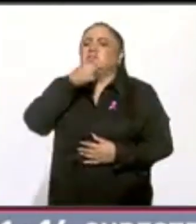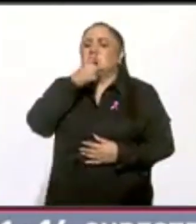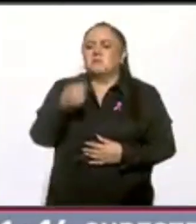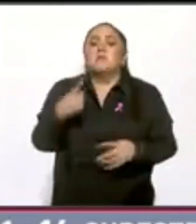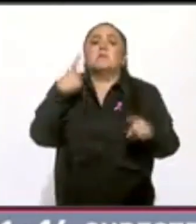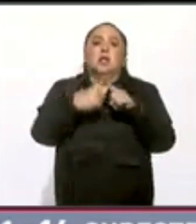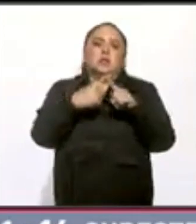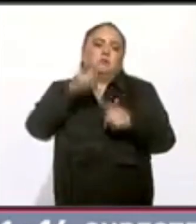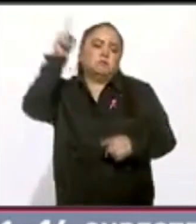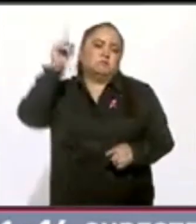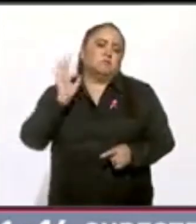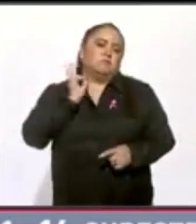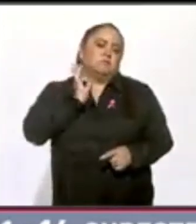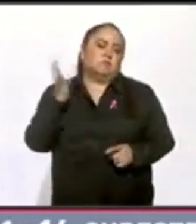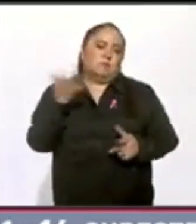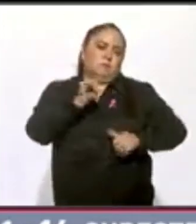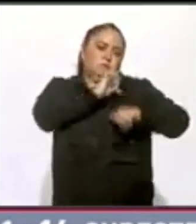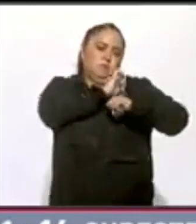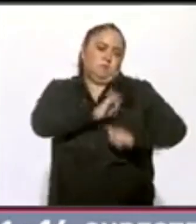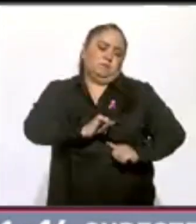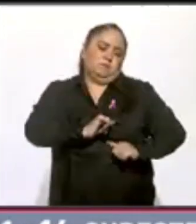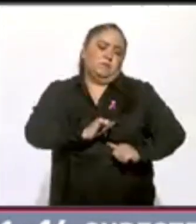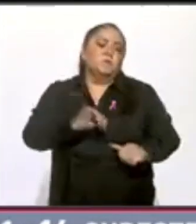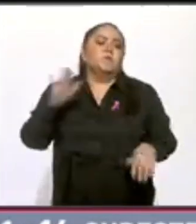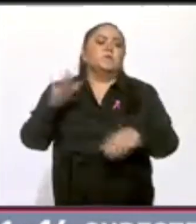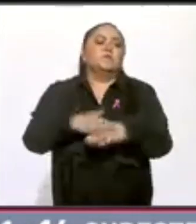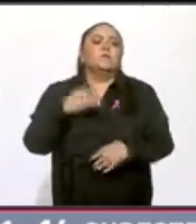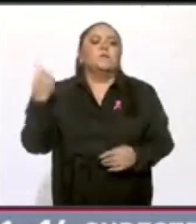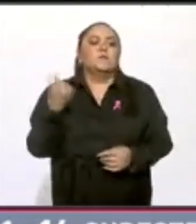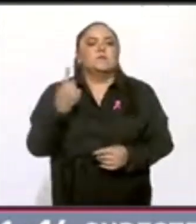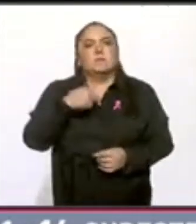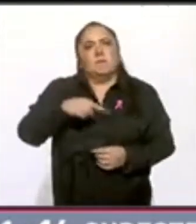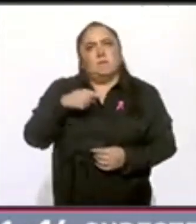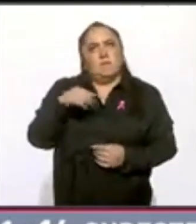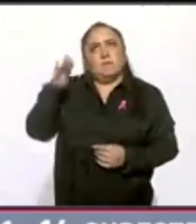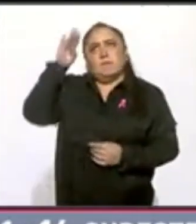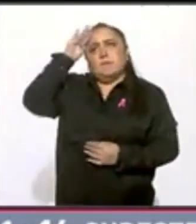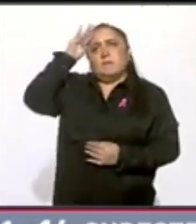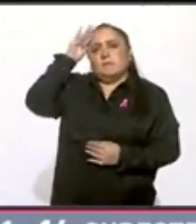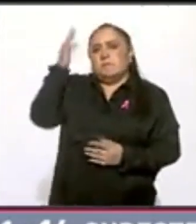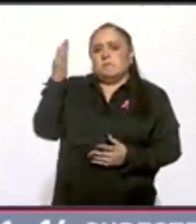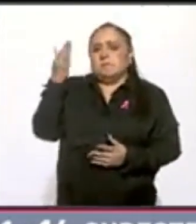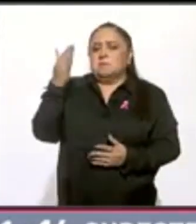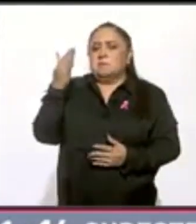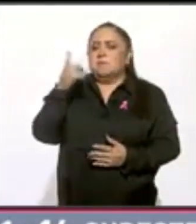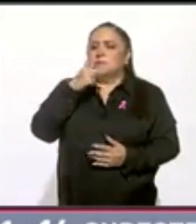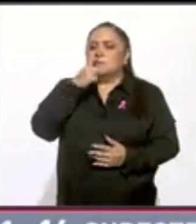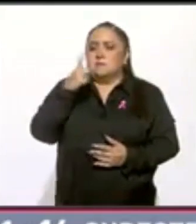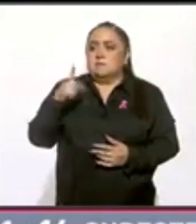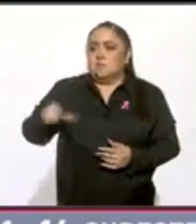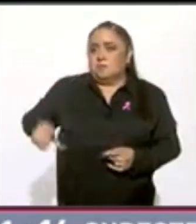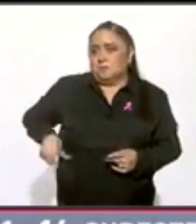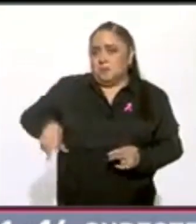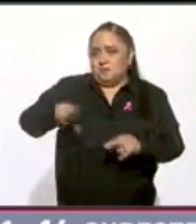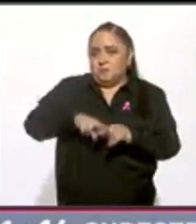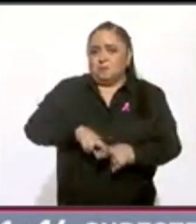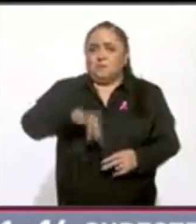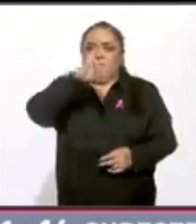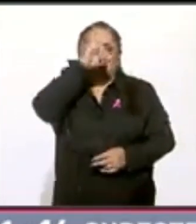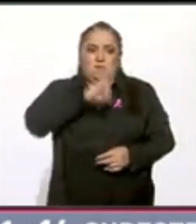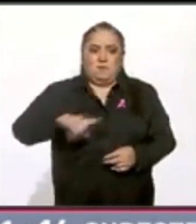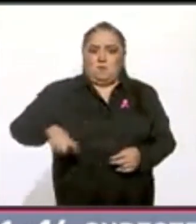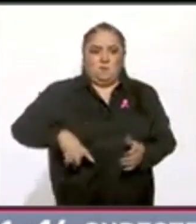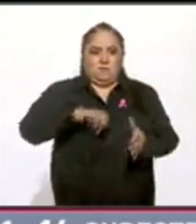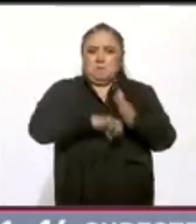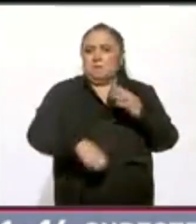la fiscalía, porque digamos hay esta idea de que el gobernador, la jefa de gobierno en